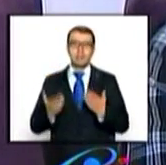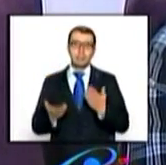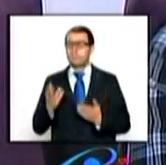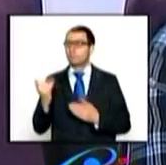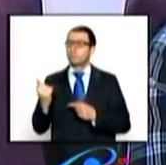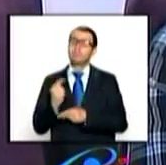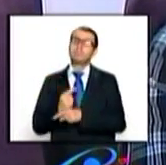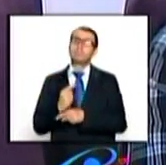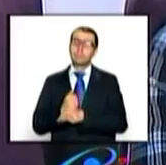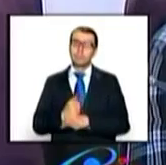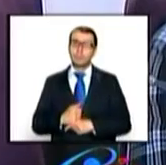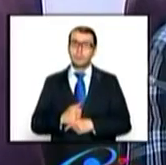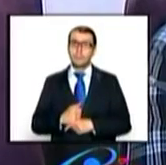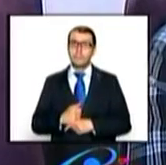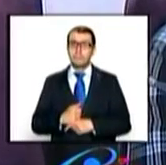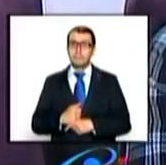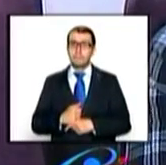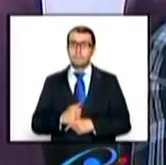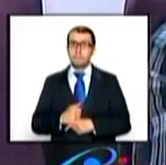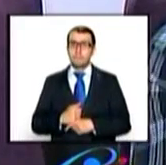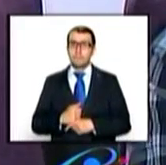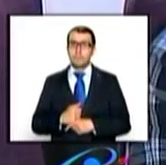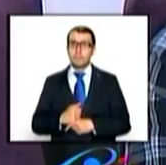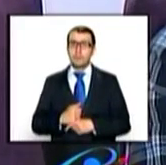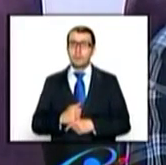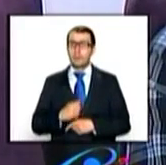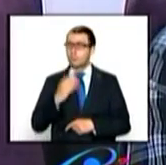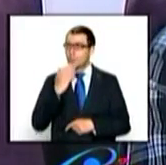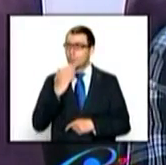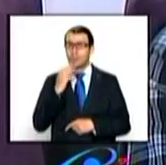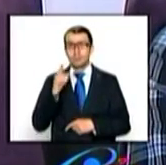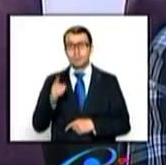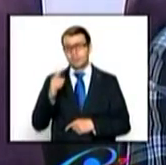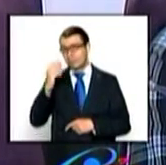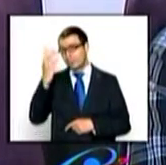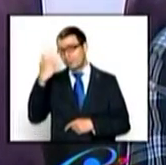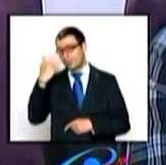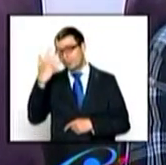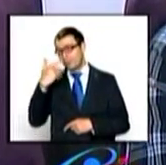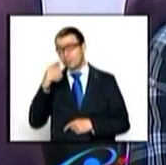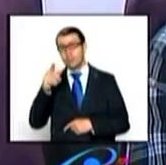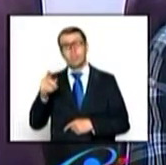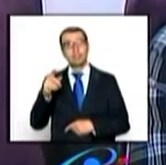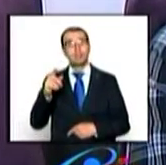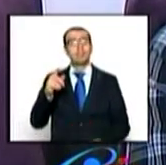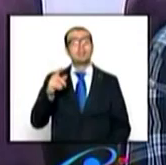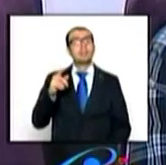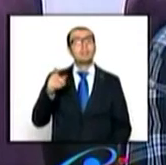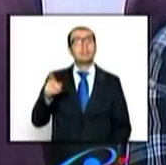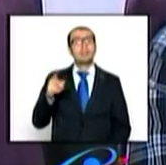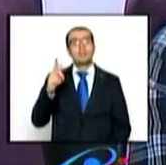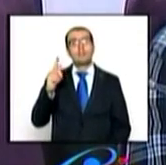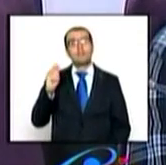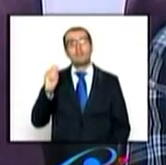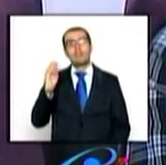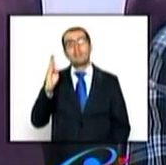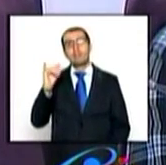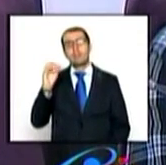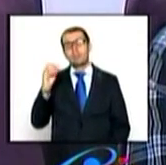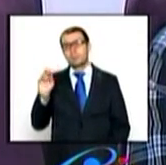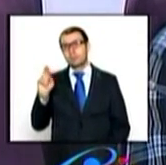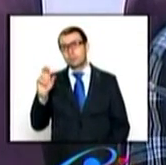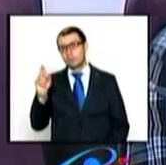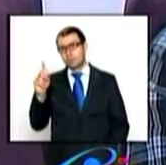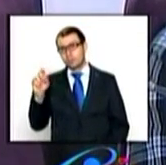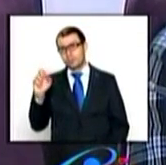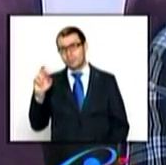humanos. Llamativamente, y si me agregan a la página de Facebook, que es el Dr. Freddy Rosero, pueden ver cómo los artículos de medicina actualmente